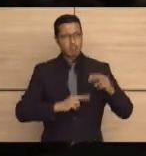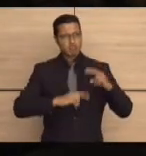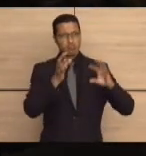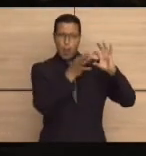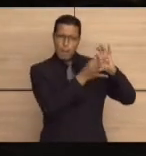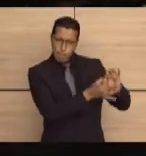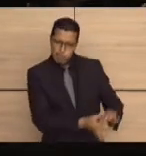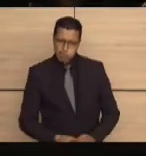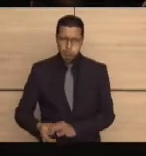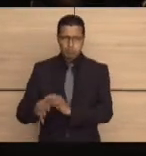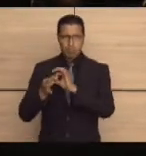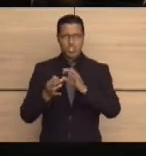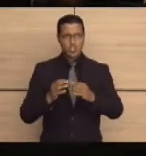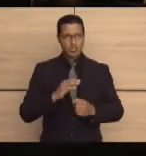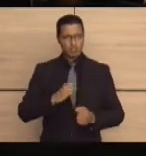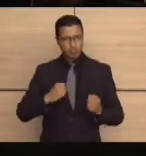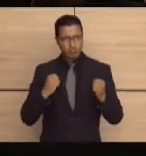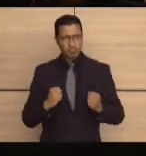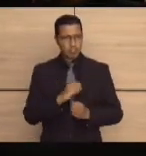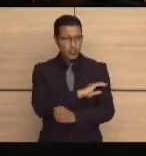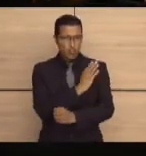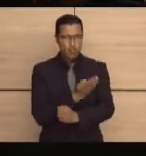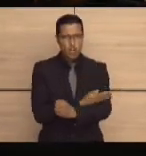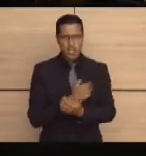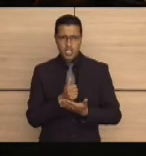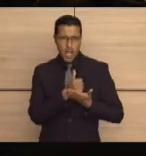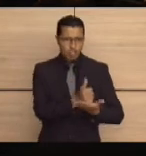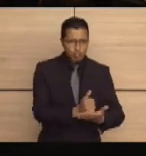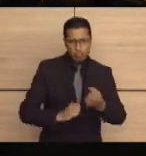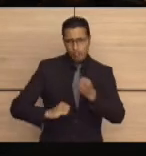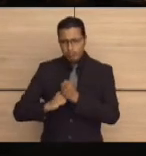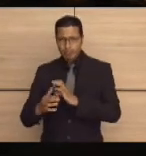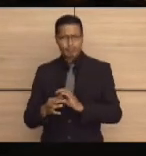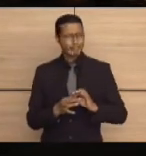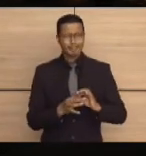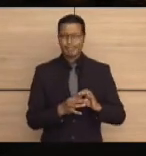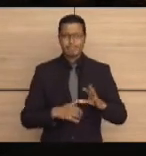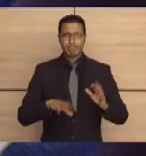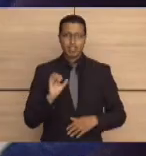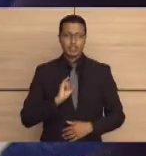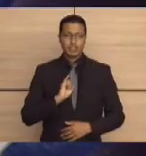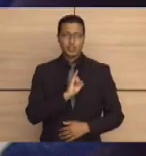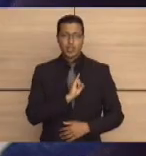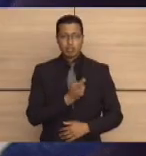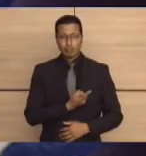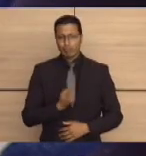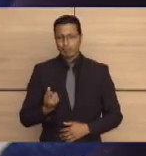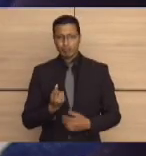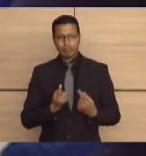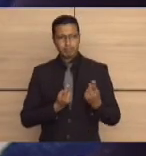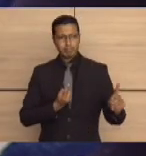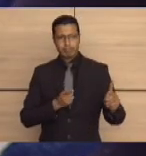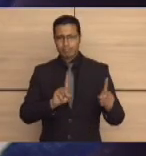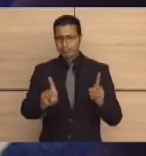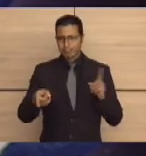coherente y solidaria. Somos un país lleno de individualidades poderosas, pero que no